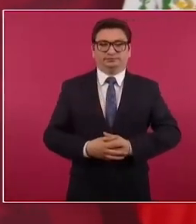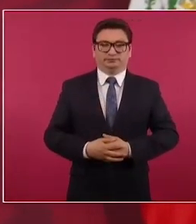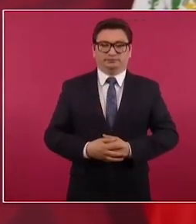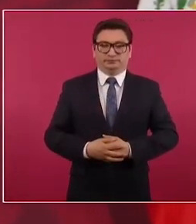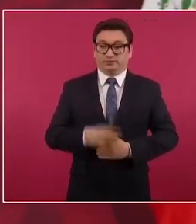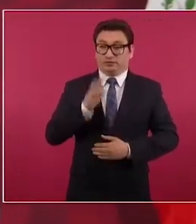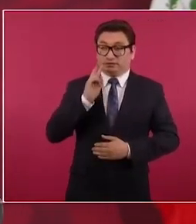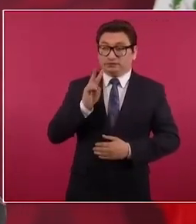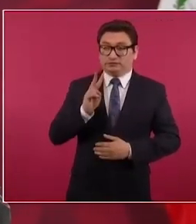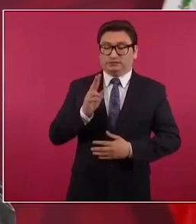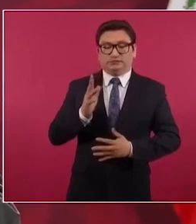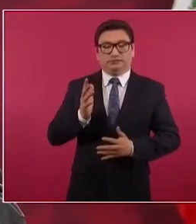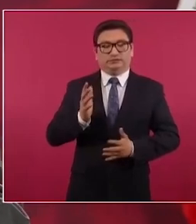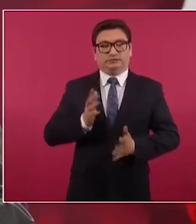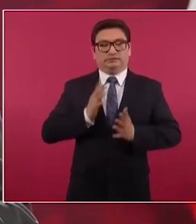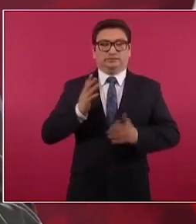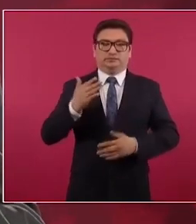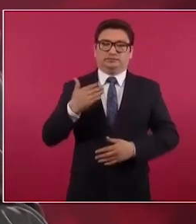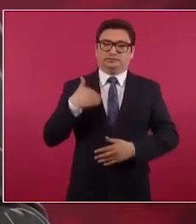milagroso,